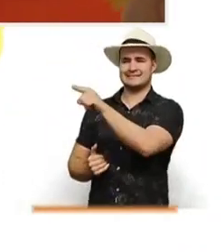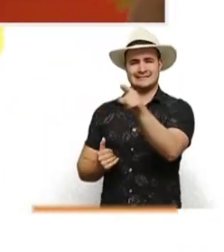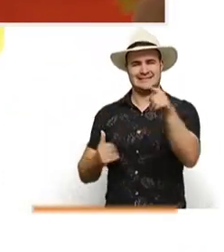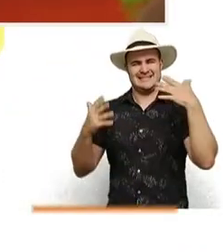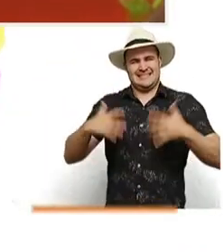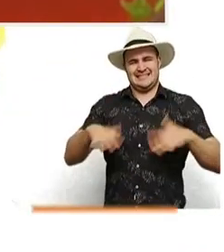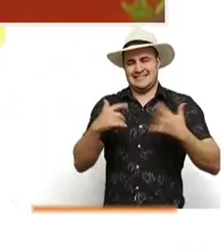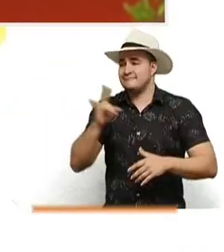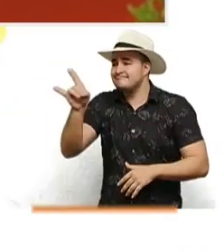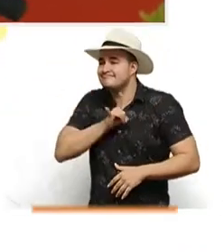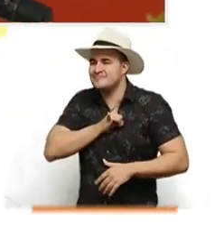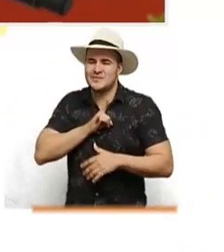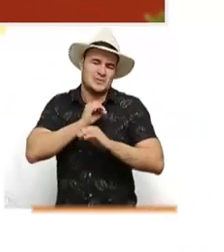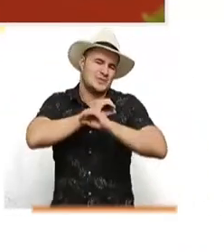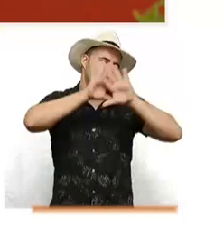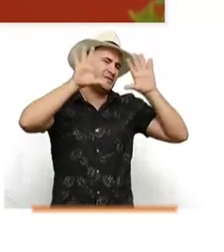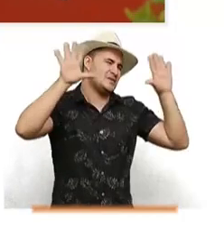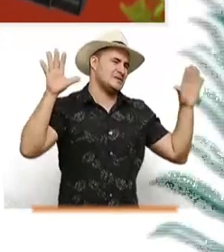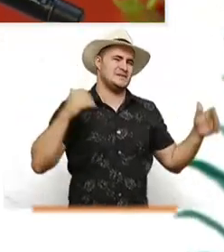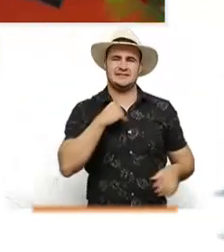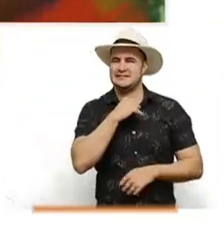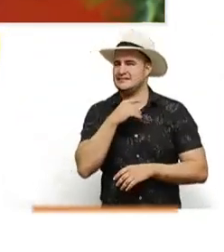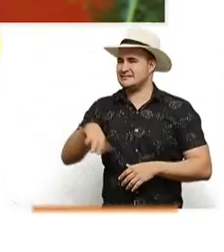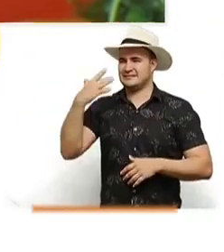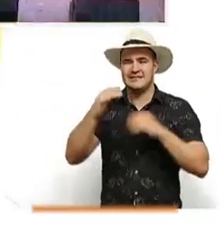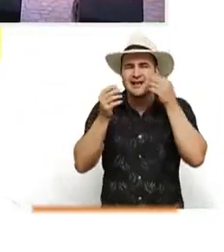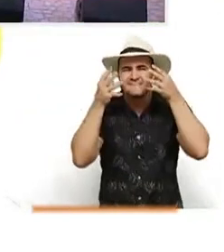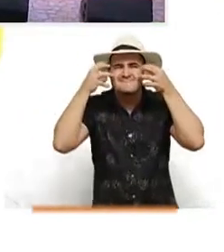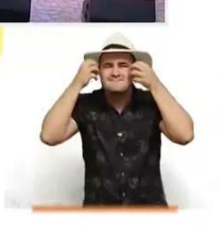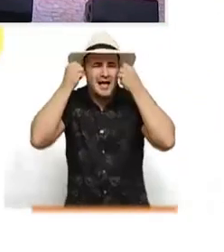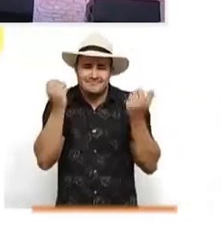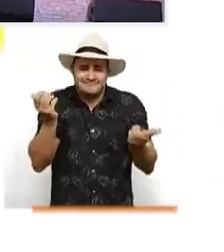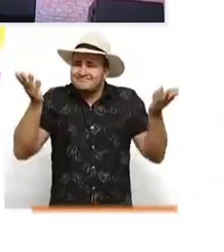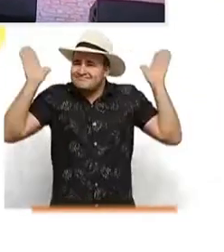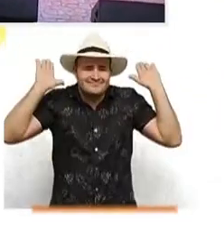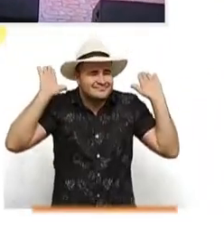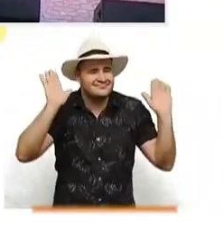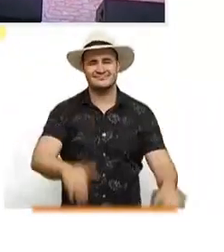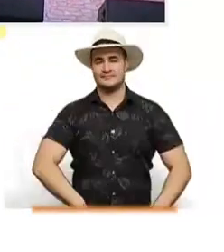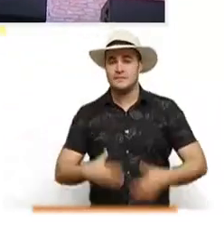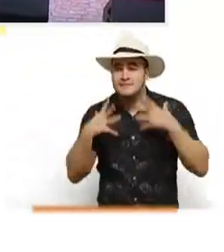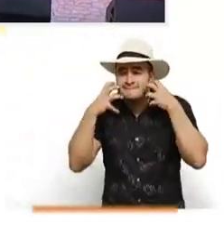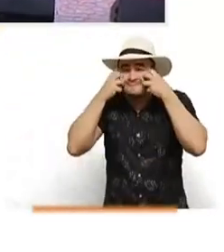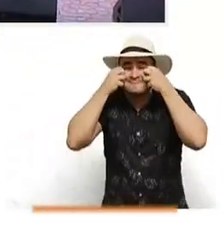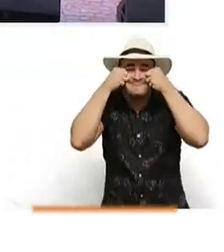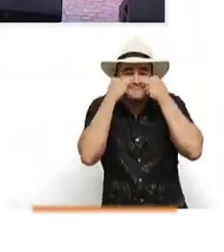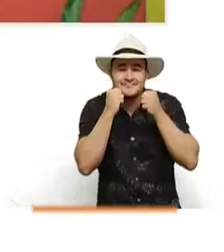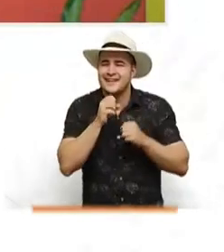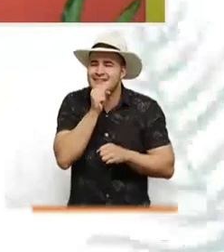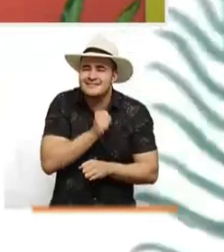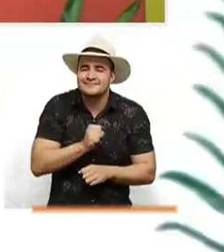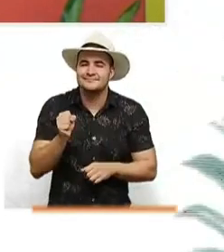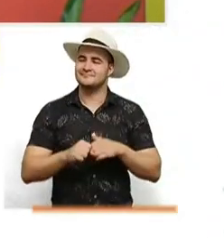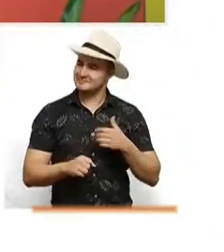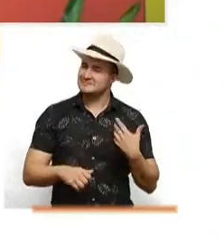se siente en el cuerpo ni una arruga. En el cuerpo de una arruga,